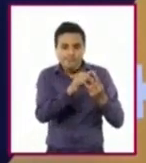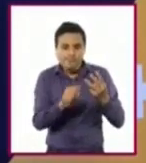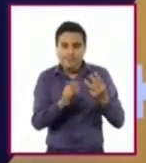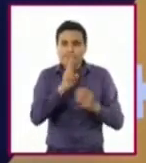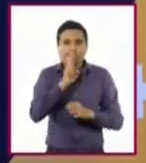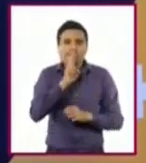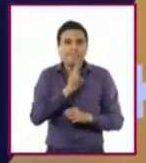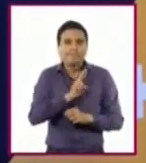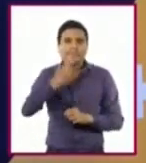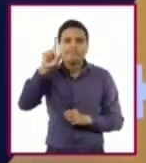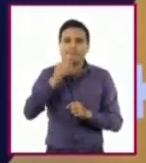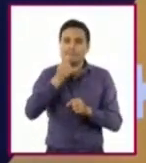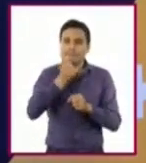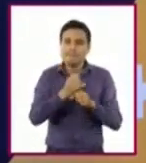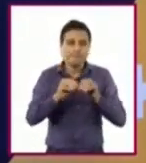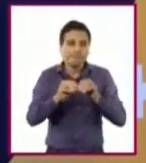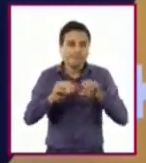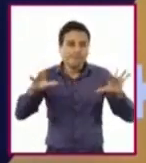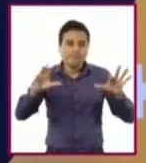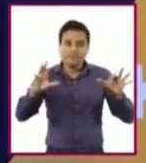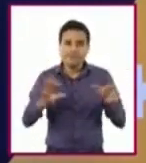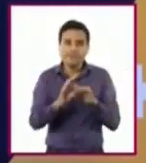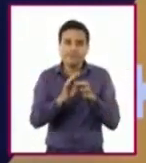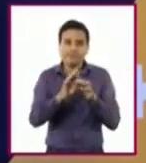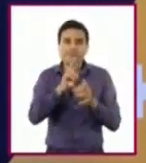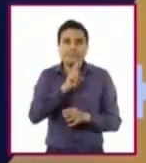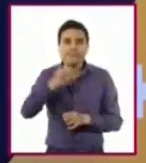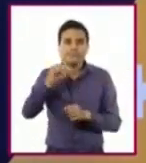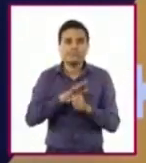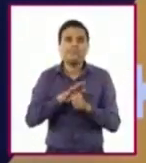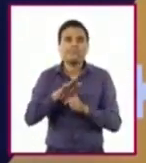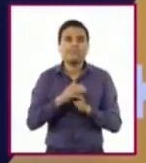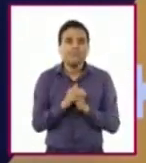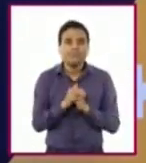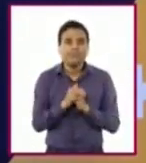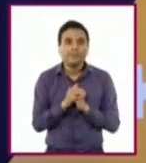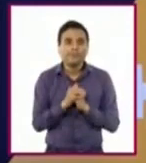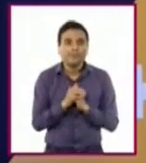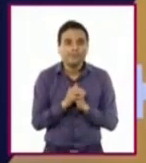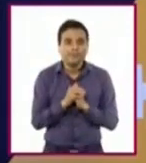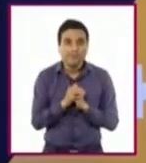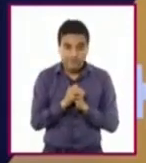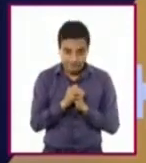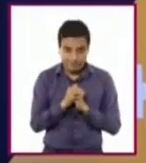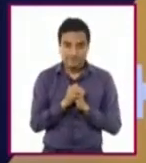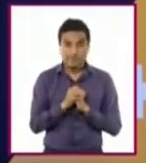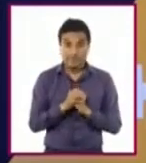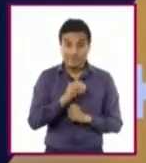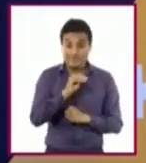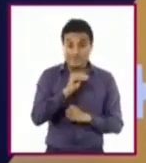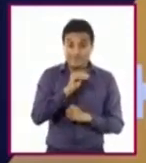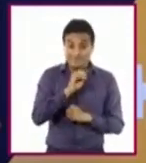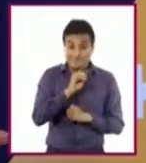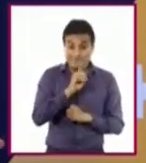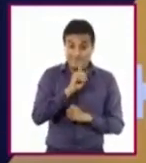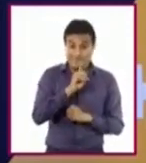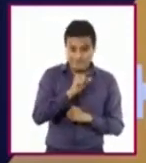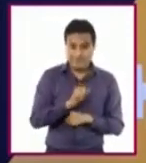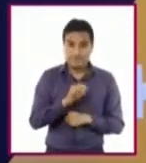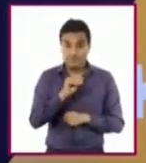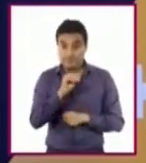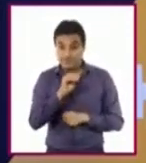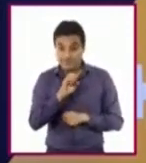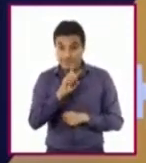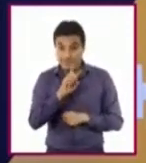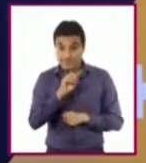número de focos que hay por familia es posible notar que los valores de la moda y la mediana son iguales